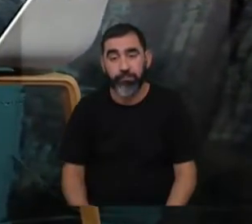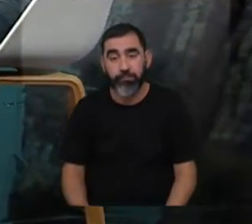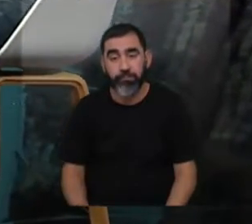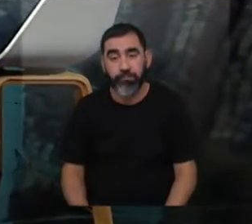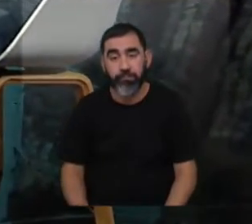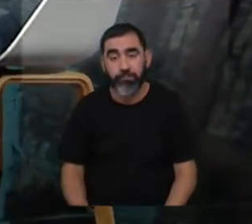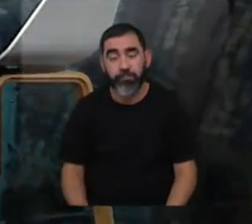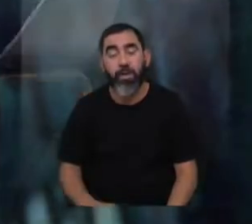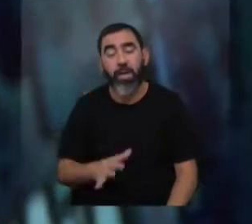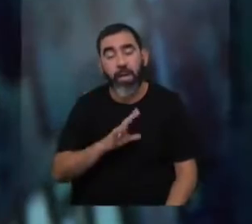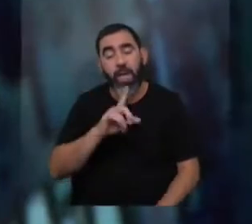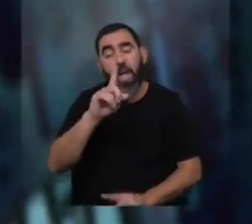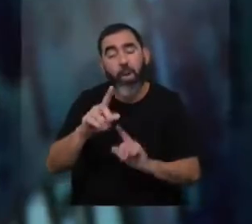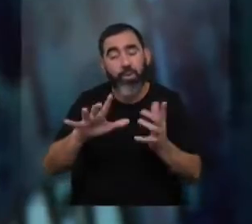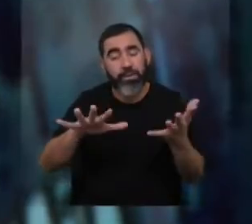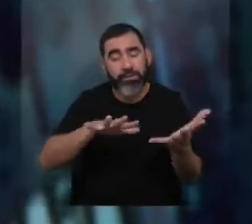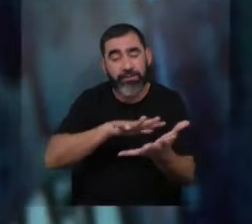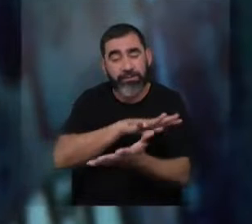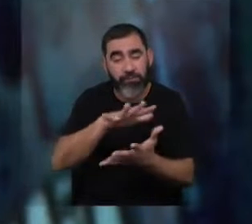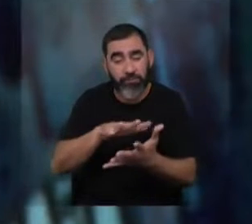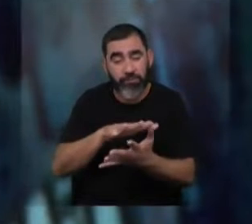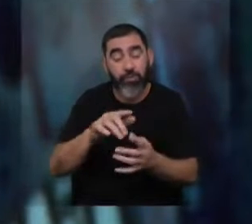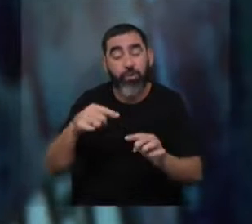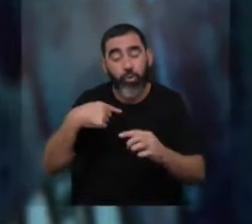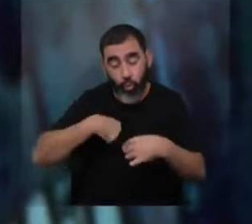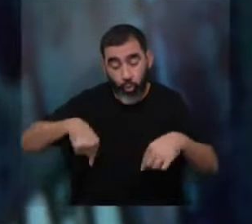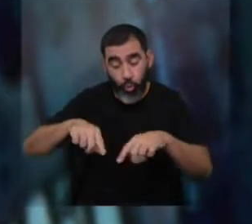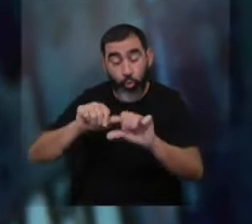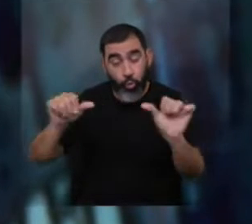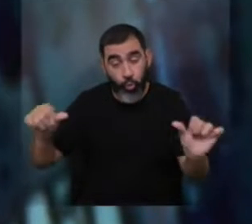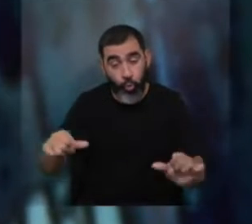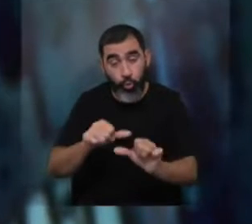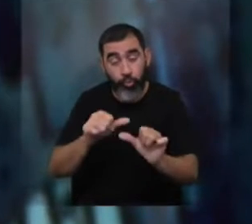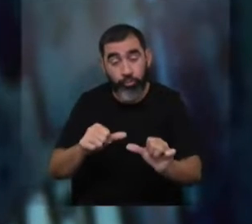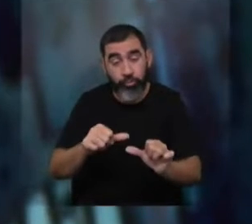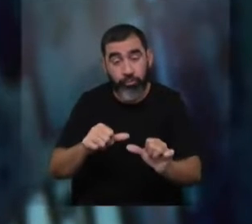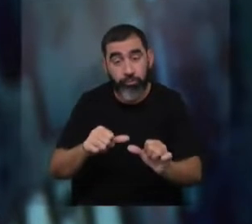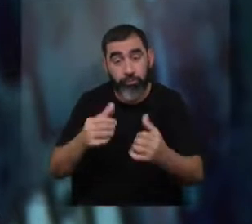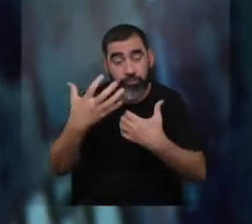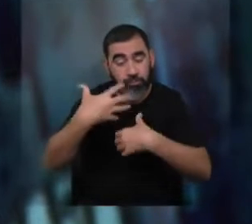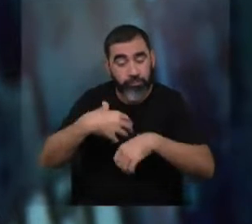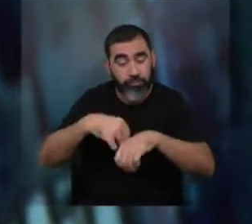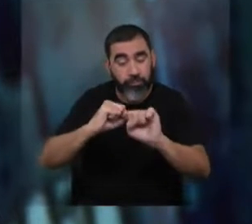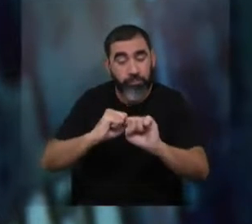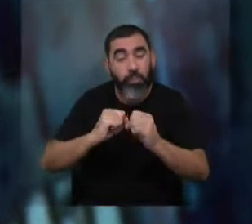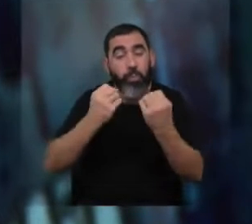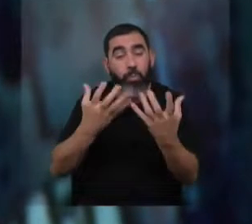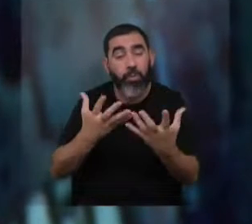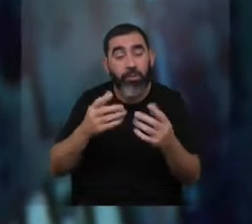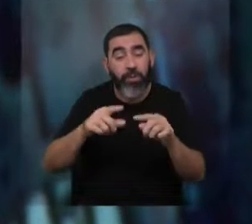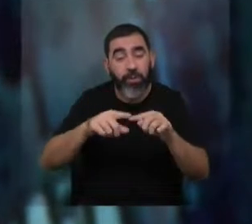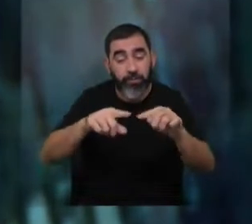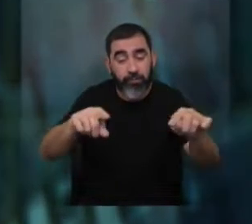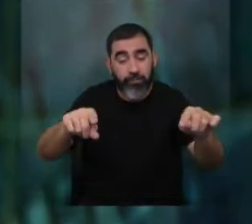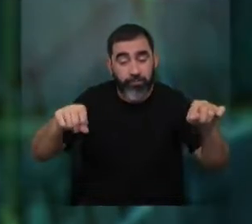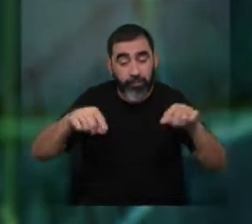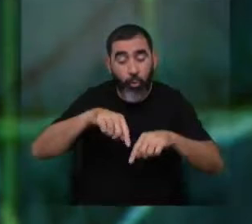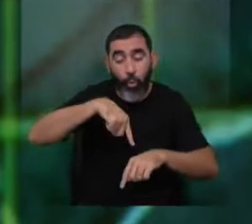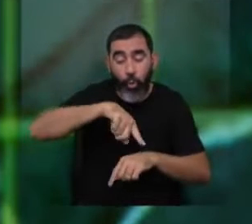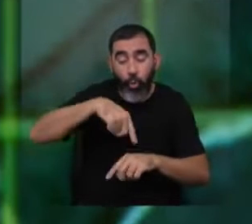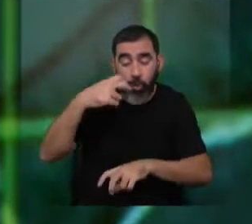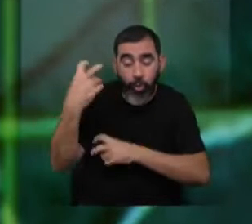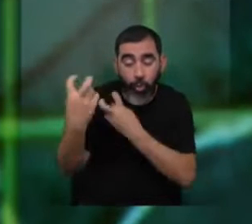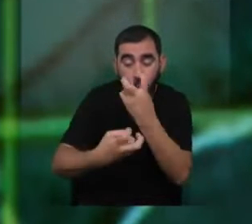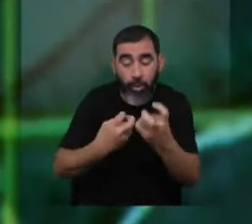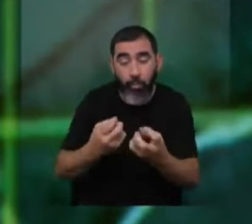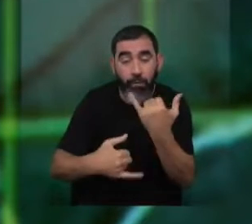Sí, hay muchos casos, sobre todo lo que nosotros hacemos mucho también es, una vez que hubo hallazgos, porque el tema de la delimitación del lugar donde se va a excavar, con la